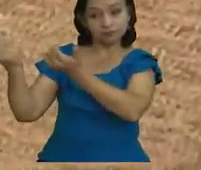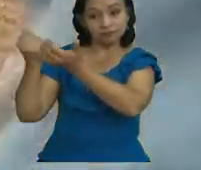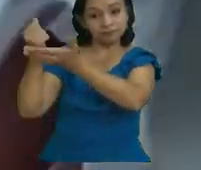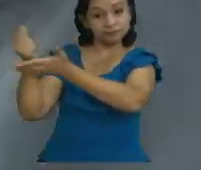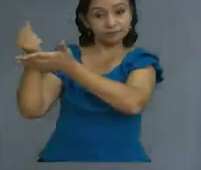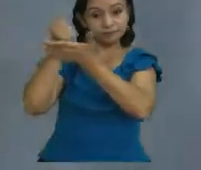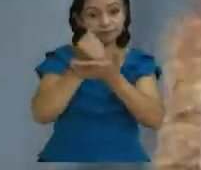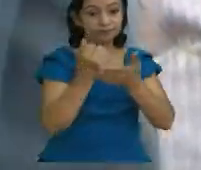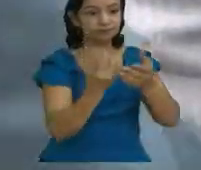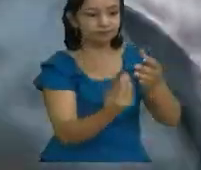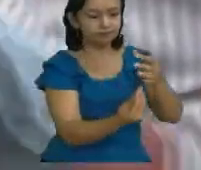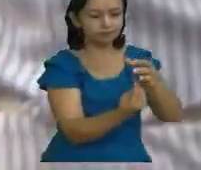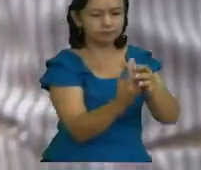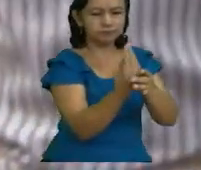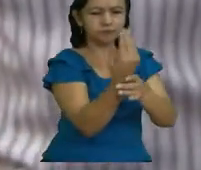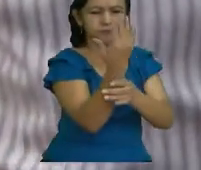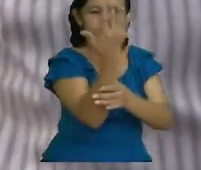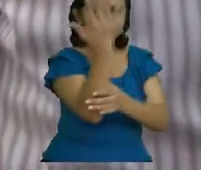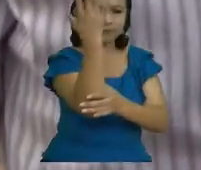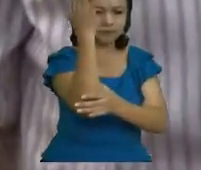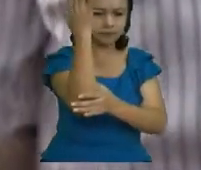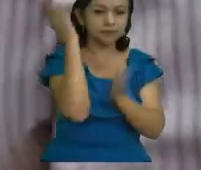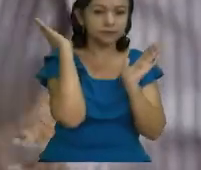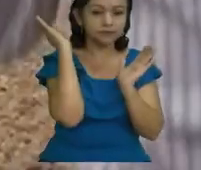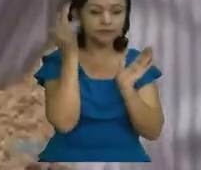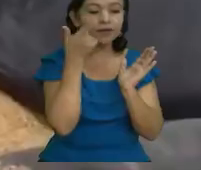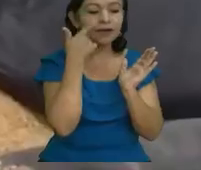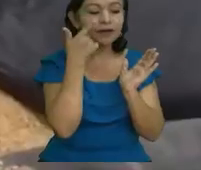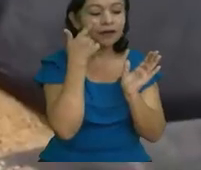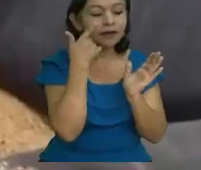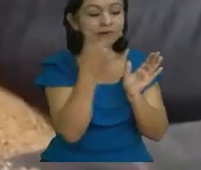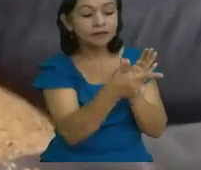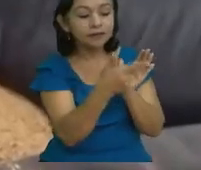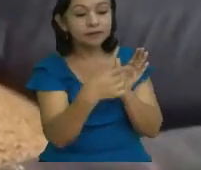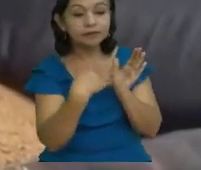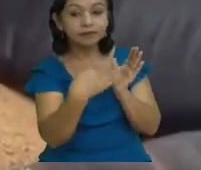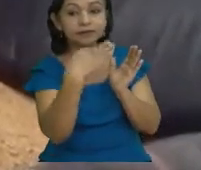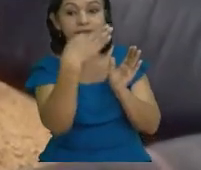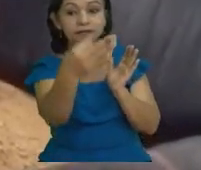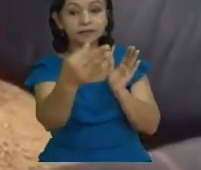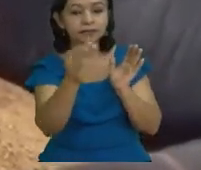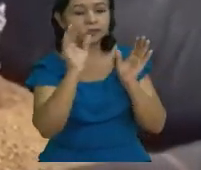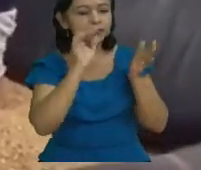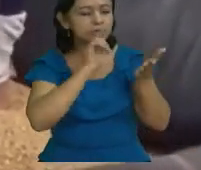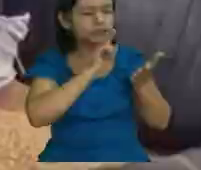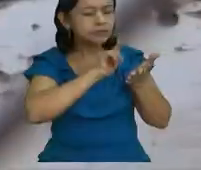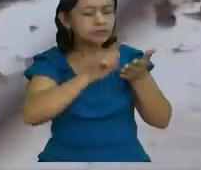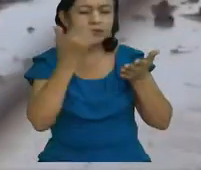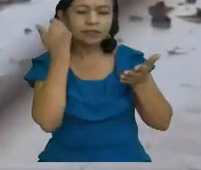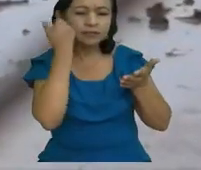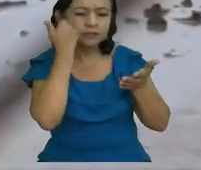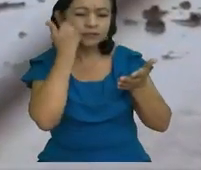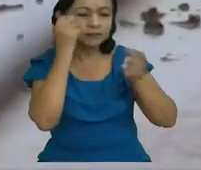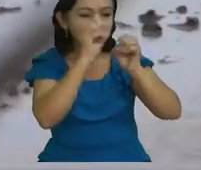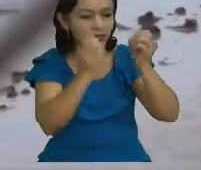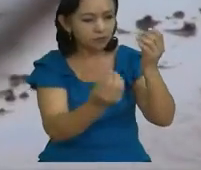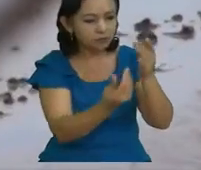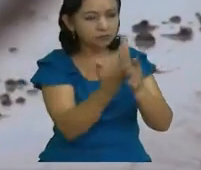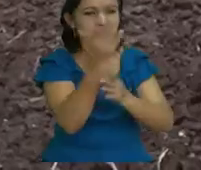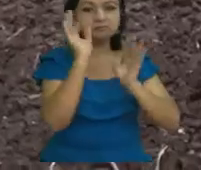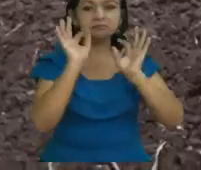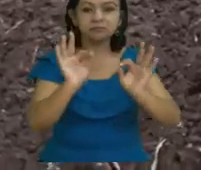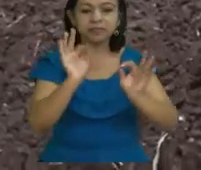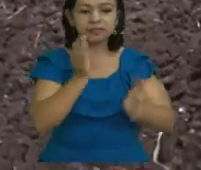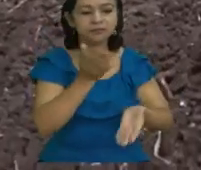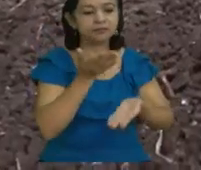producción de plátanos a nivel de laboratorio. Eso te garantiza que la planta va totalmente inocua, libre de cualquier enfermedad, y ya se